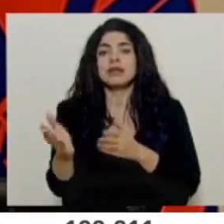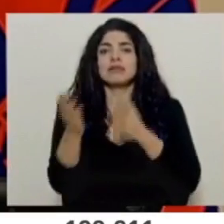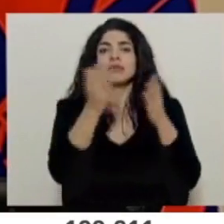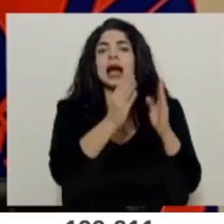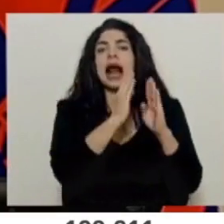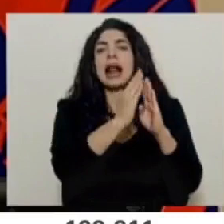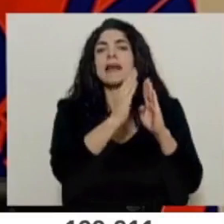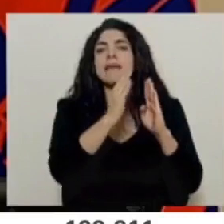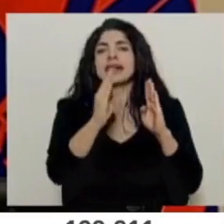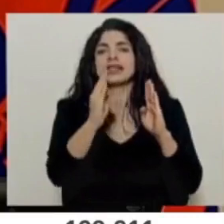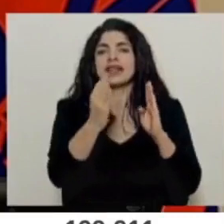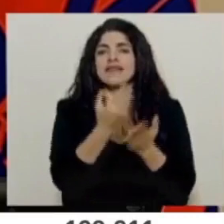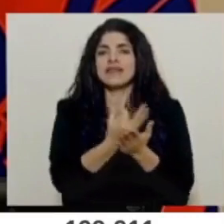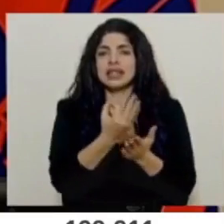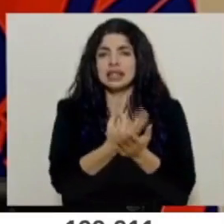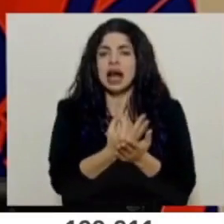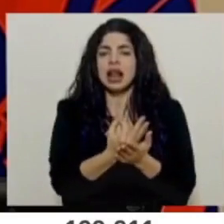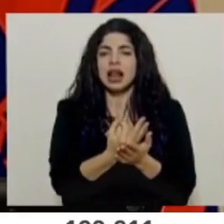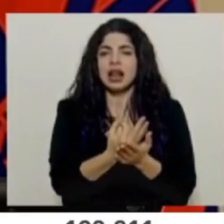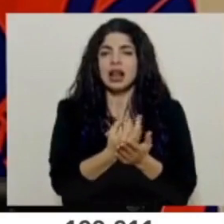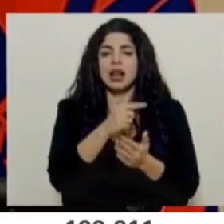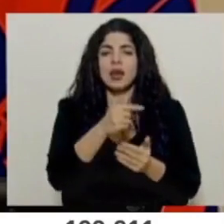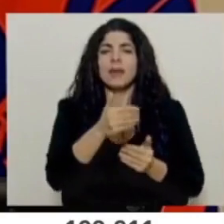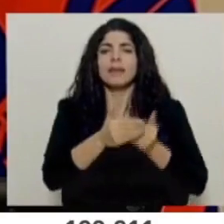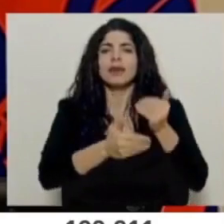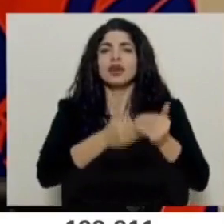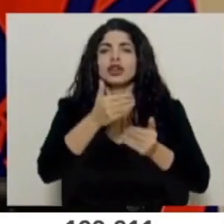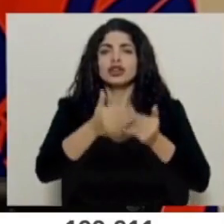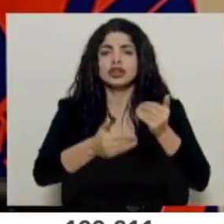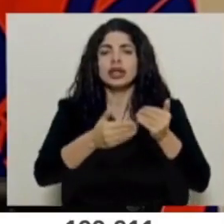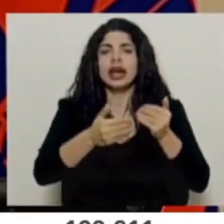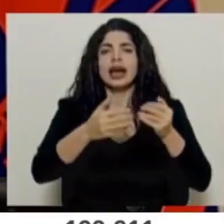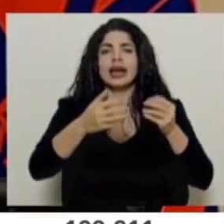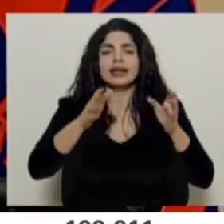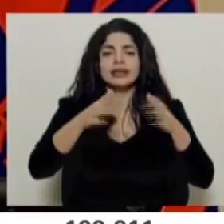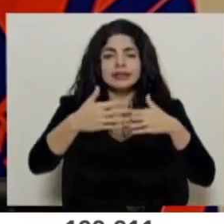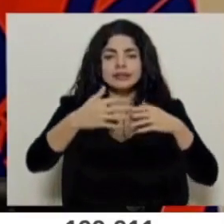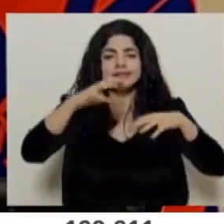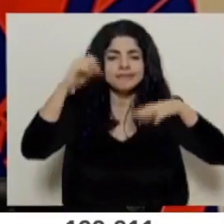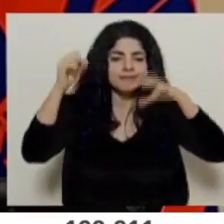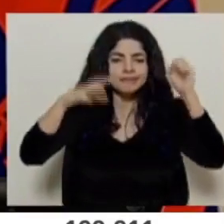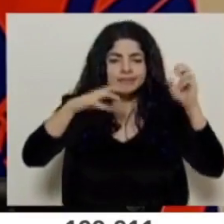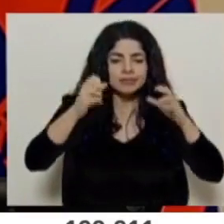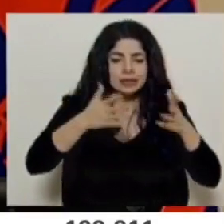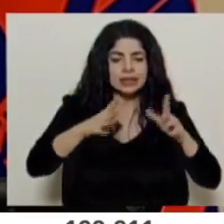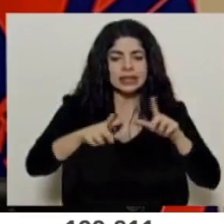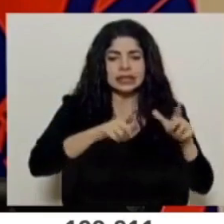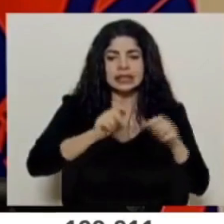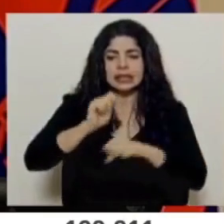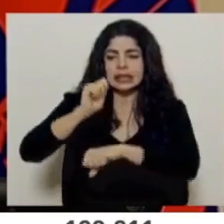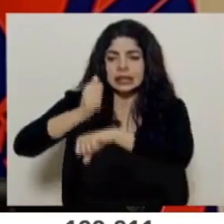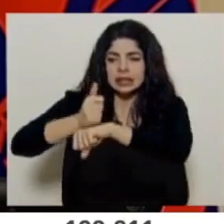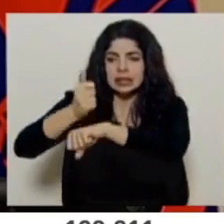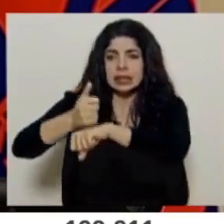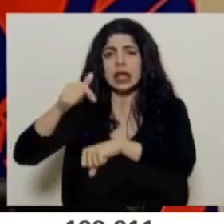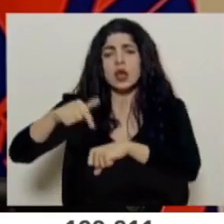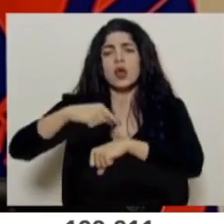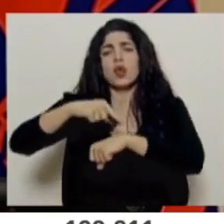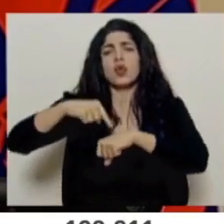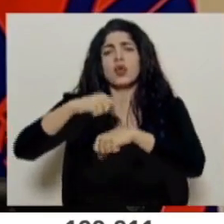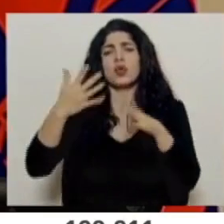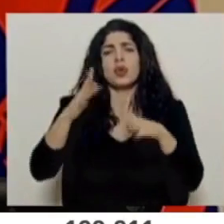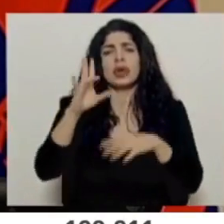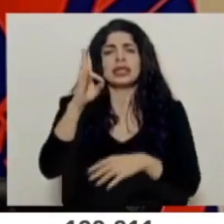fiscal, con un proceso de desalmacenaje e instalación que puede rondar aproximadamente